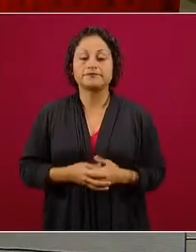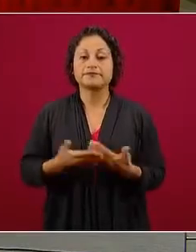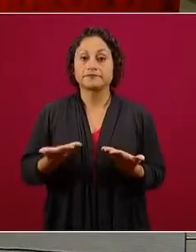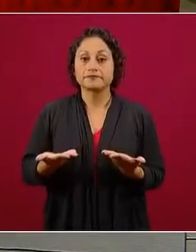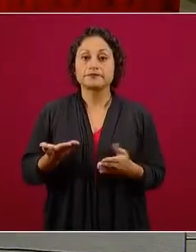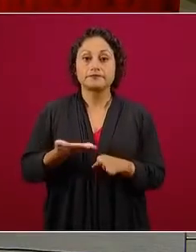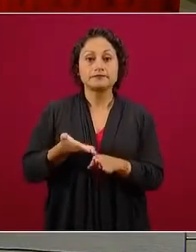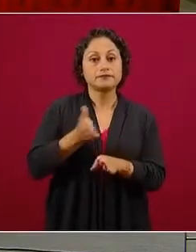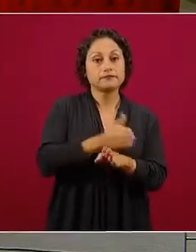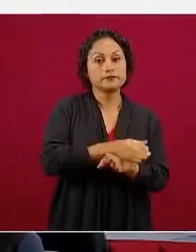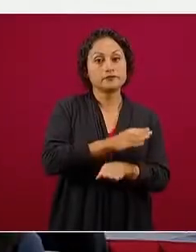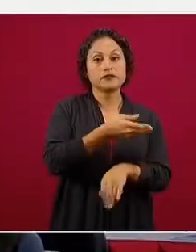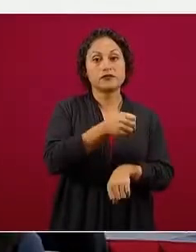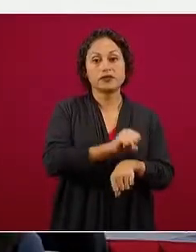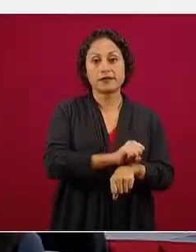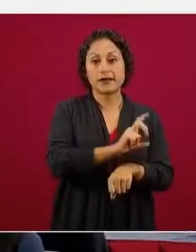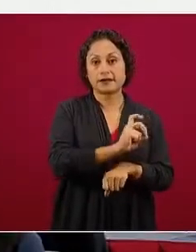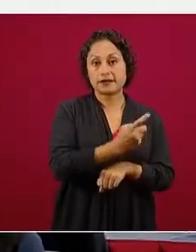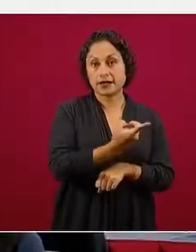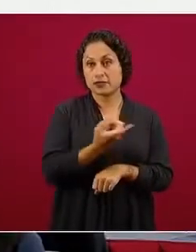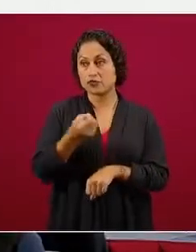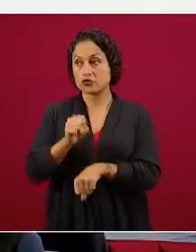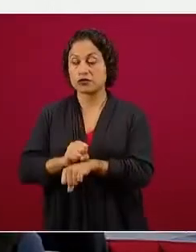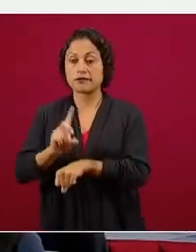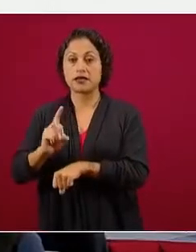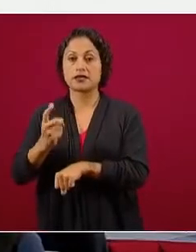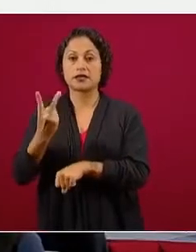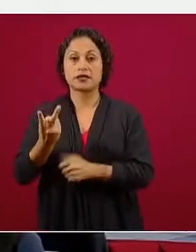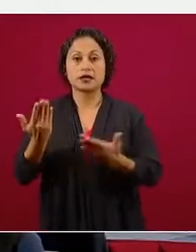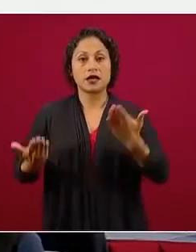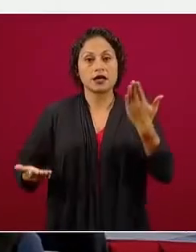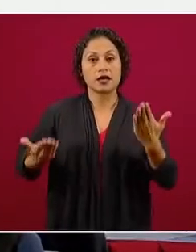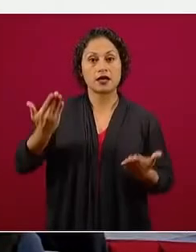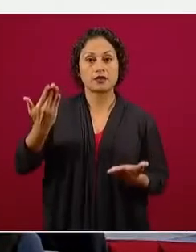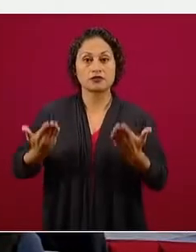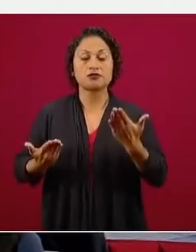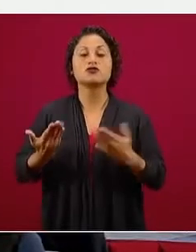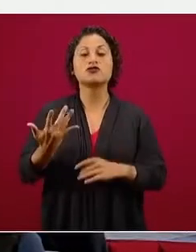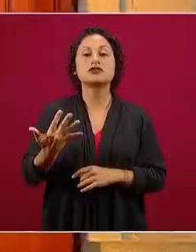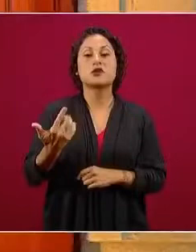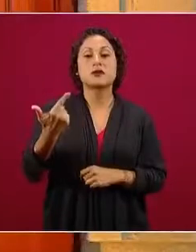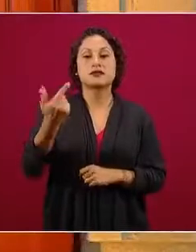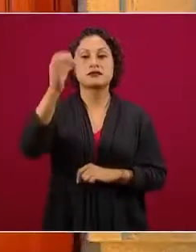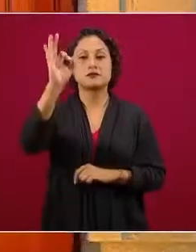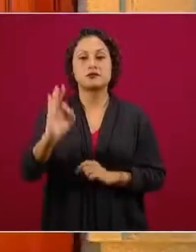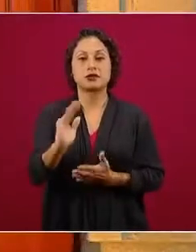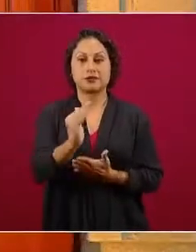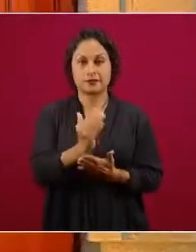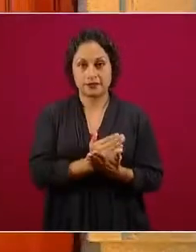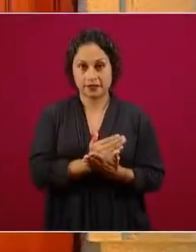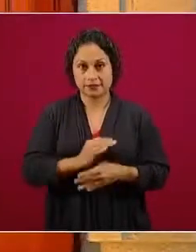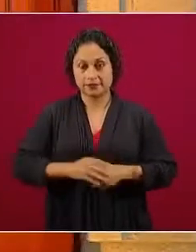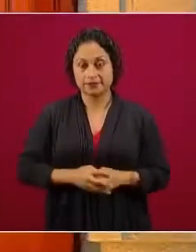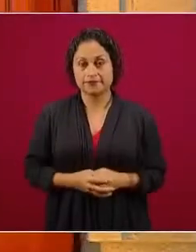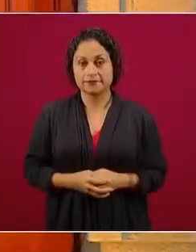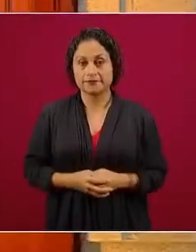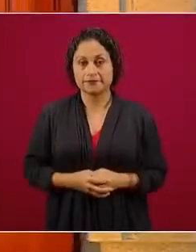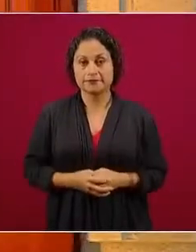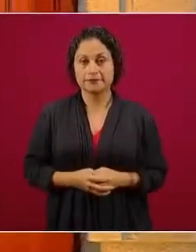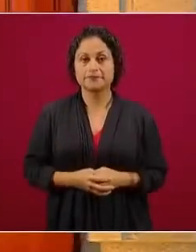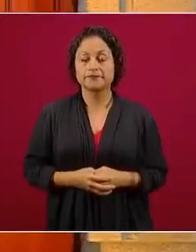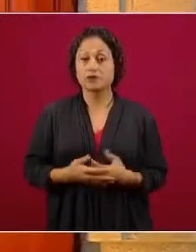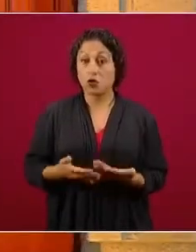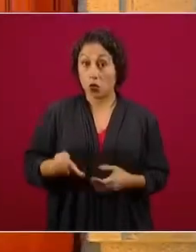la 31 y la 32 con un menos 57%. Otro indicador que es importante